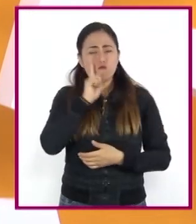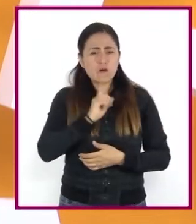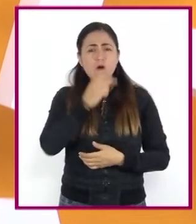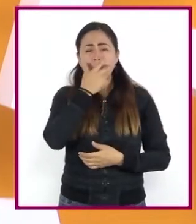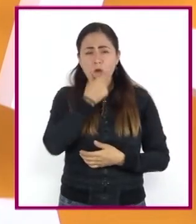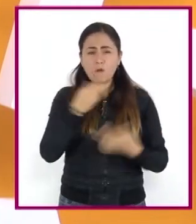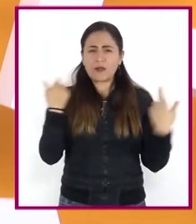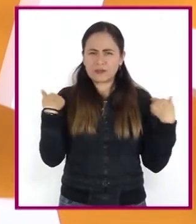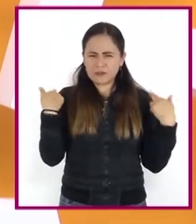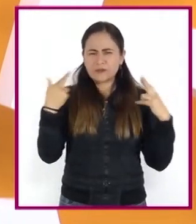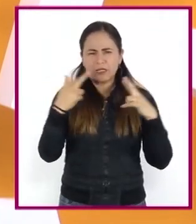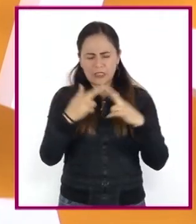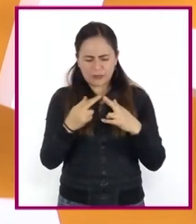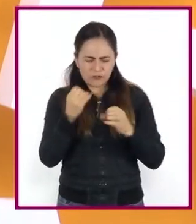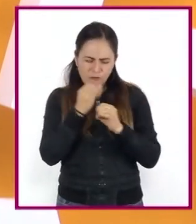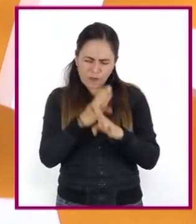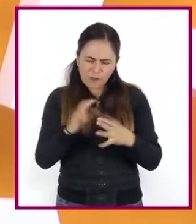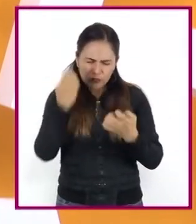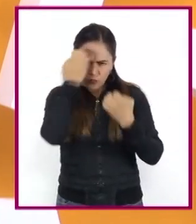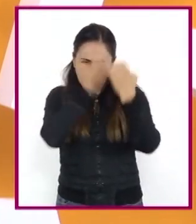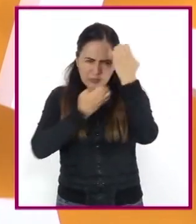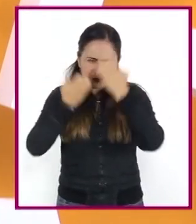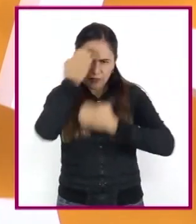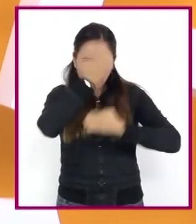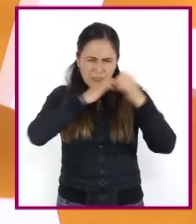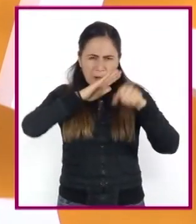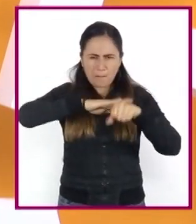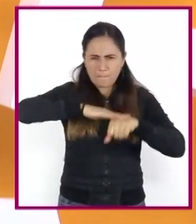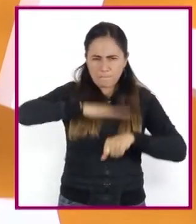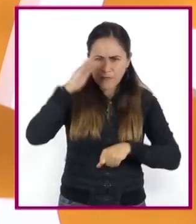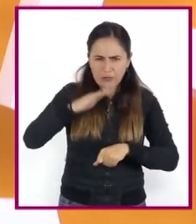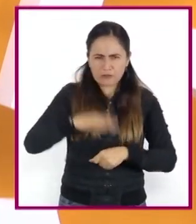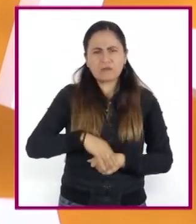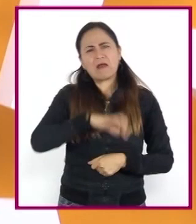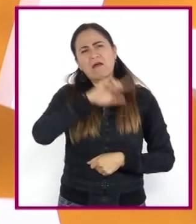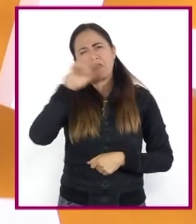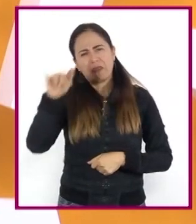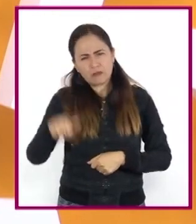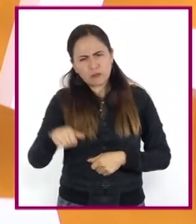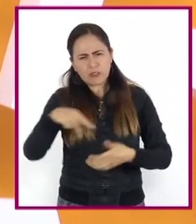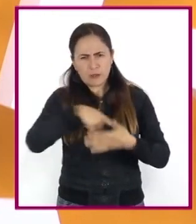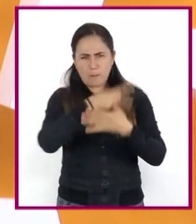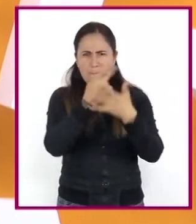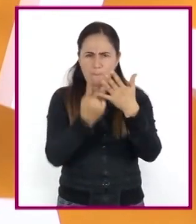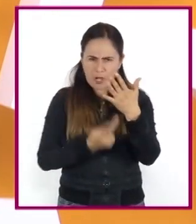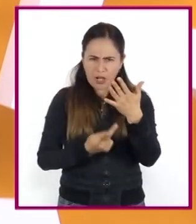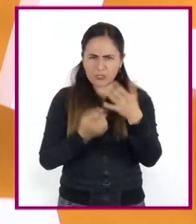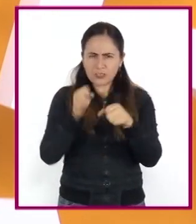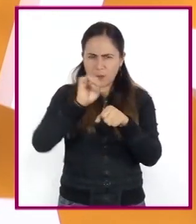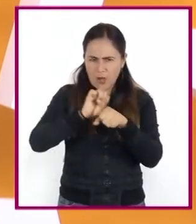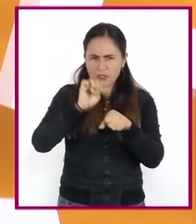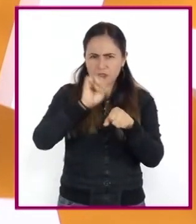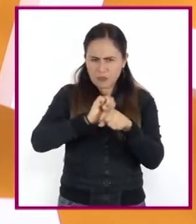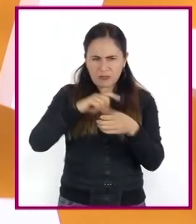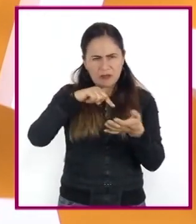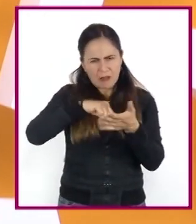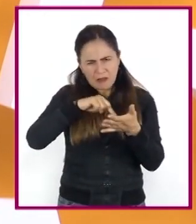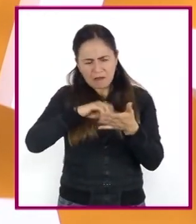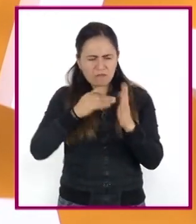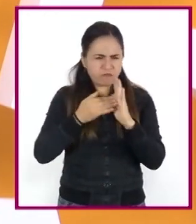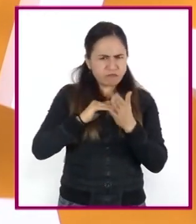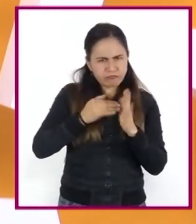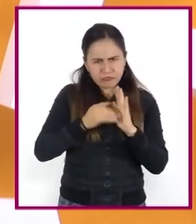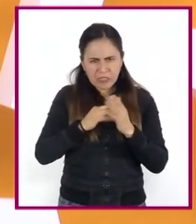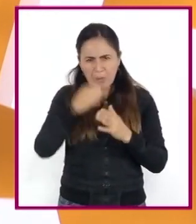pudieron analizar mejor la información para incluir en sus respectivas planeaciones las estrategias más adecuadas